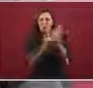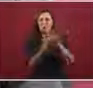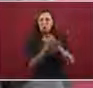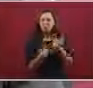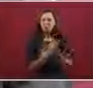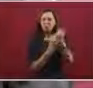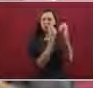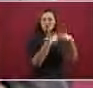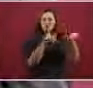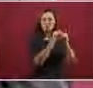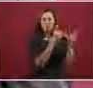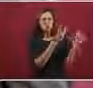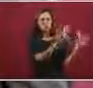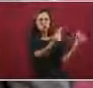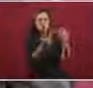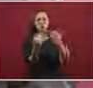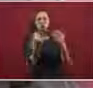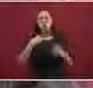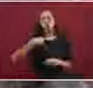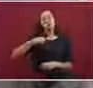O sea,